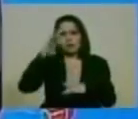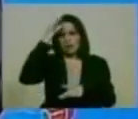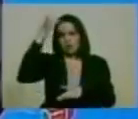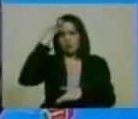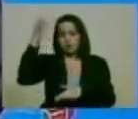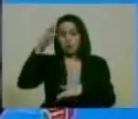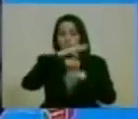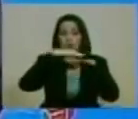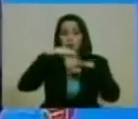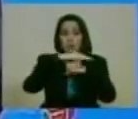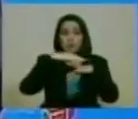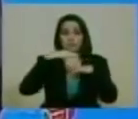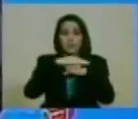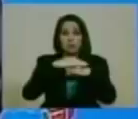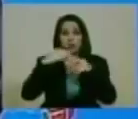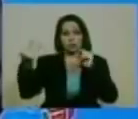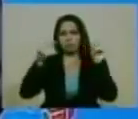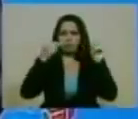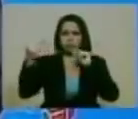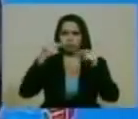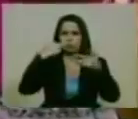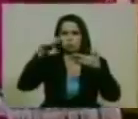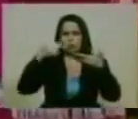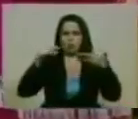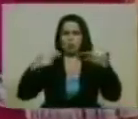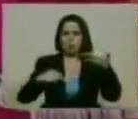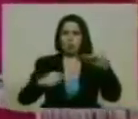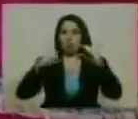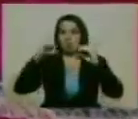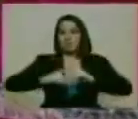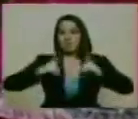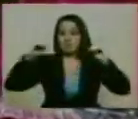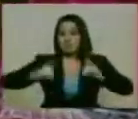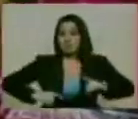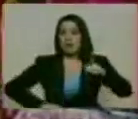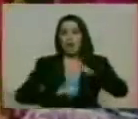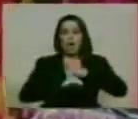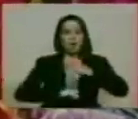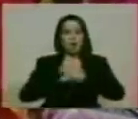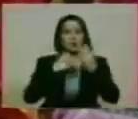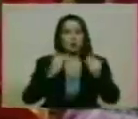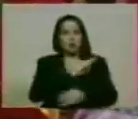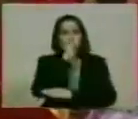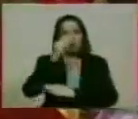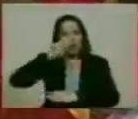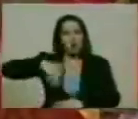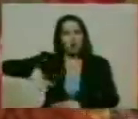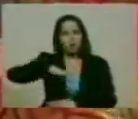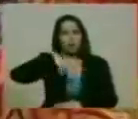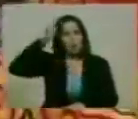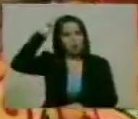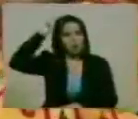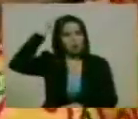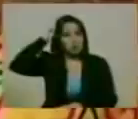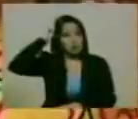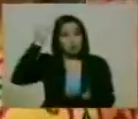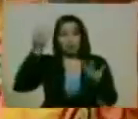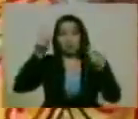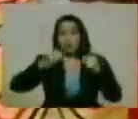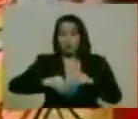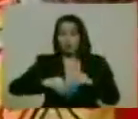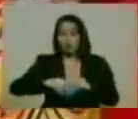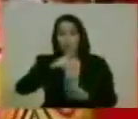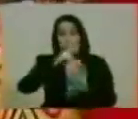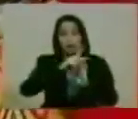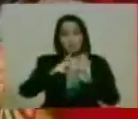discutir punto por punto y tomar decisiones de apoyo y de protección a los pueblos indígenas de acuerdo al plan que